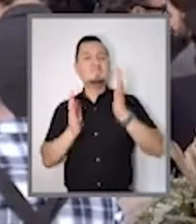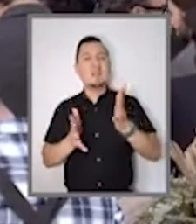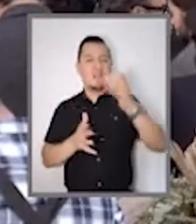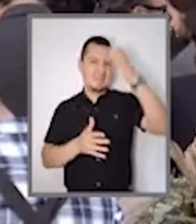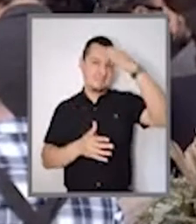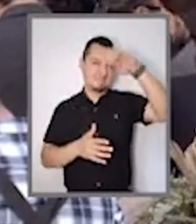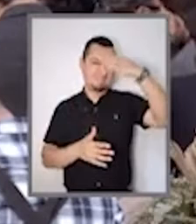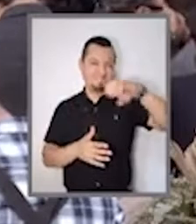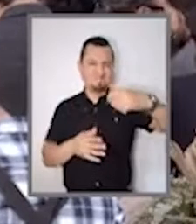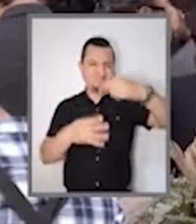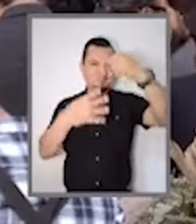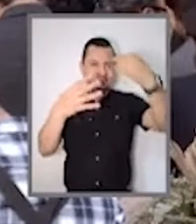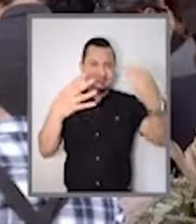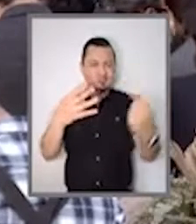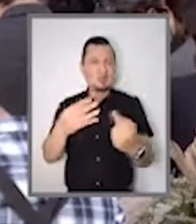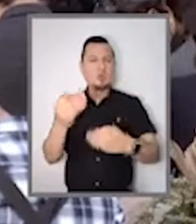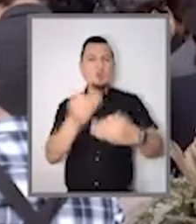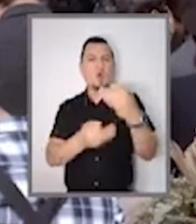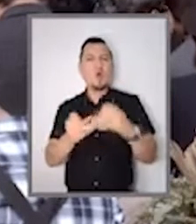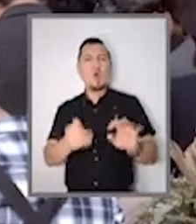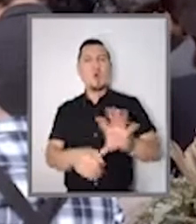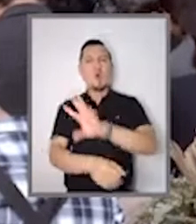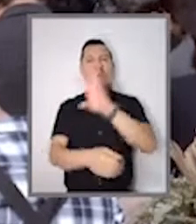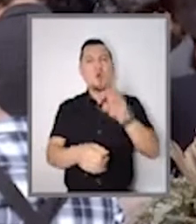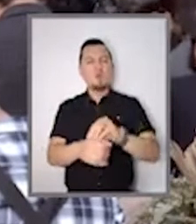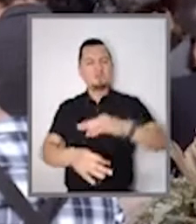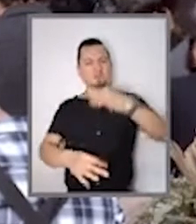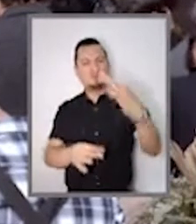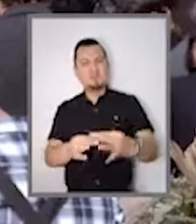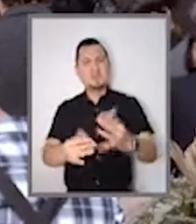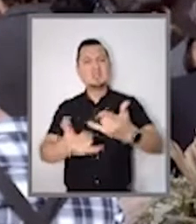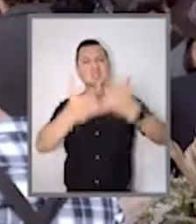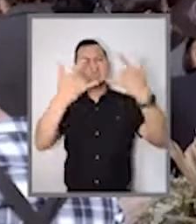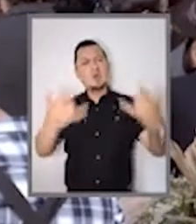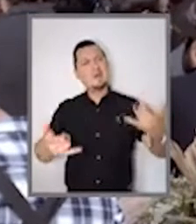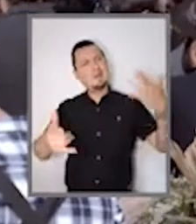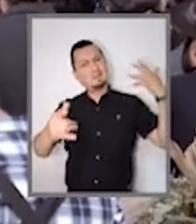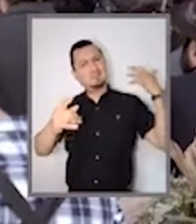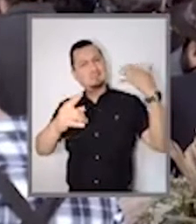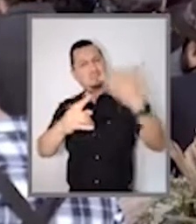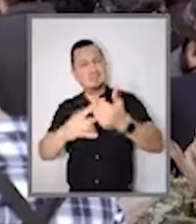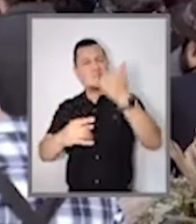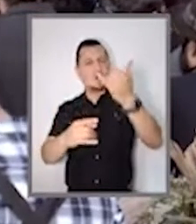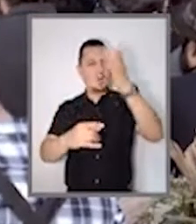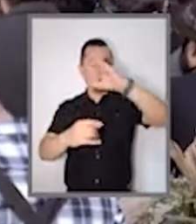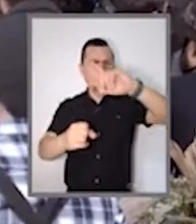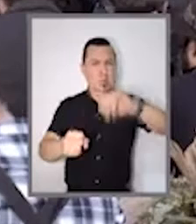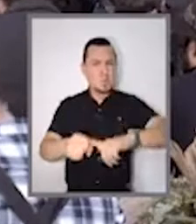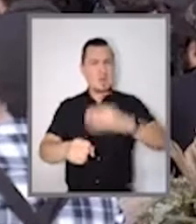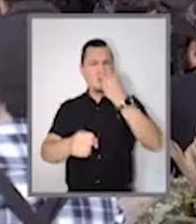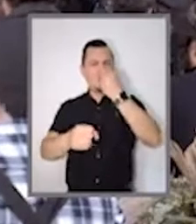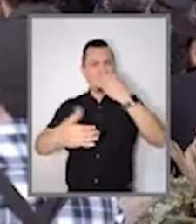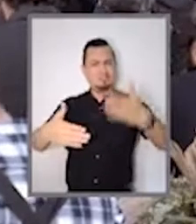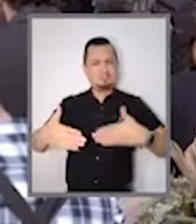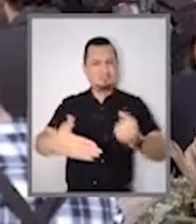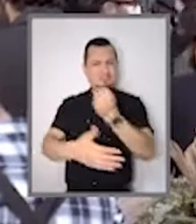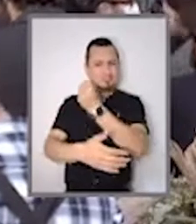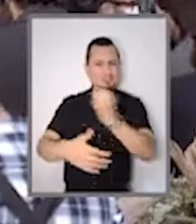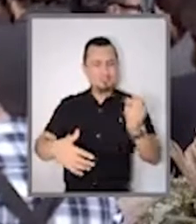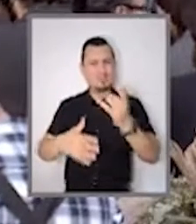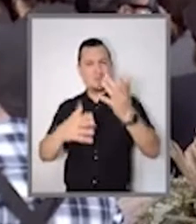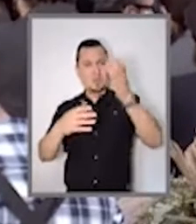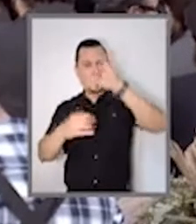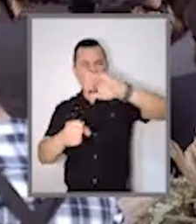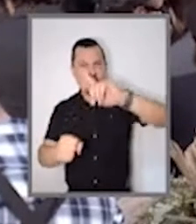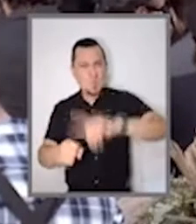ecosistemas, playas y pueblos mágicos, atractivos centros históricos y religiosos. Somos la tierra del mariachi, la charrería, el tequila y la